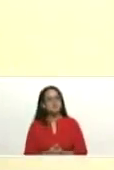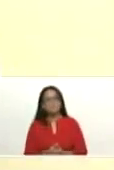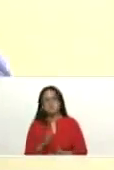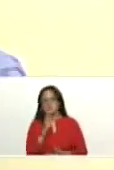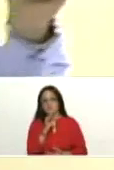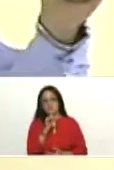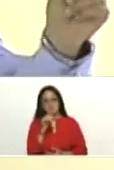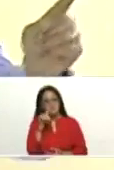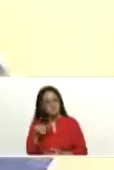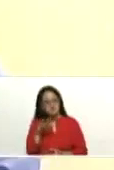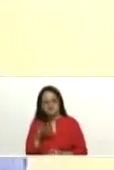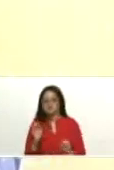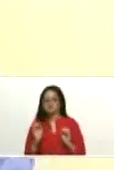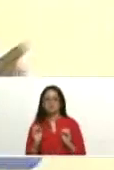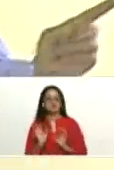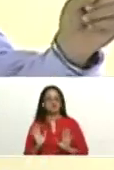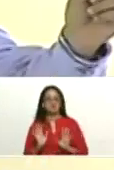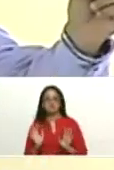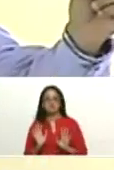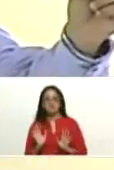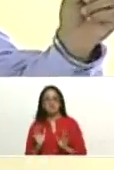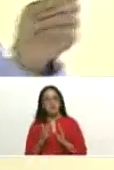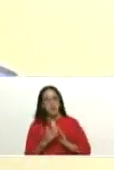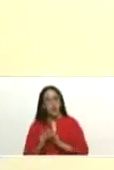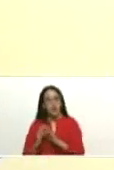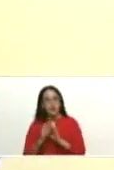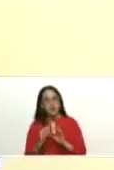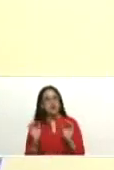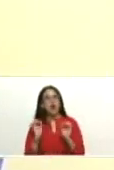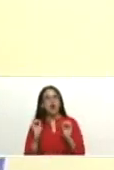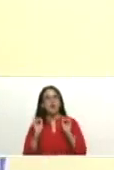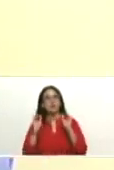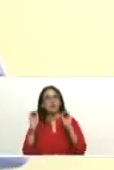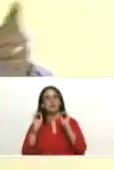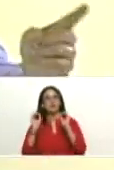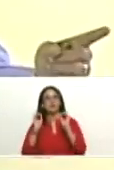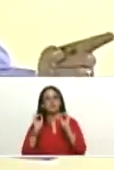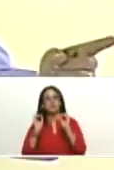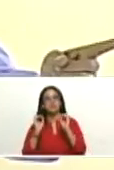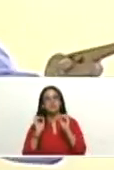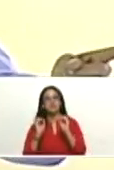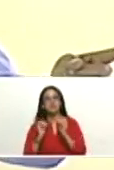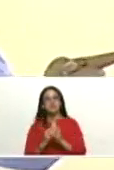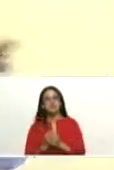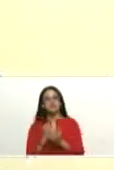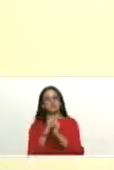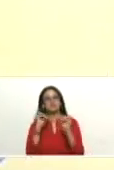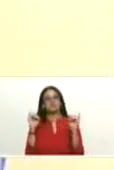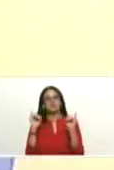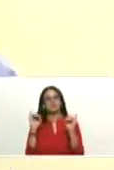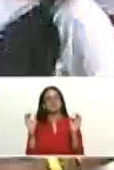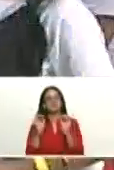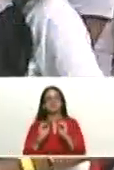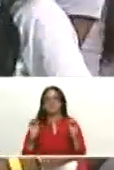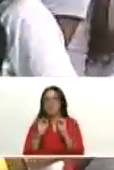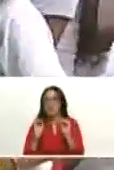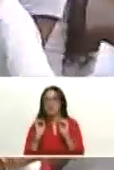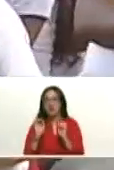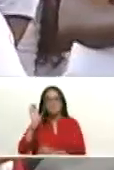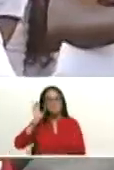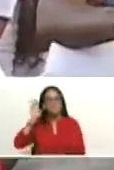Popular, nada. Comuna o nada. Independencia o nada.